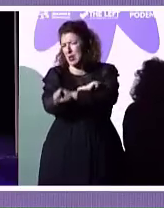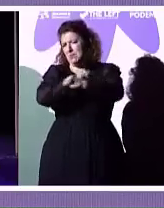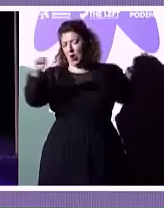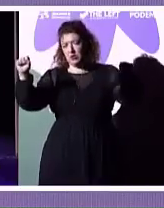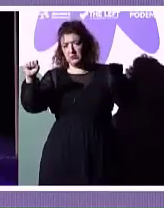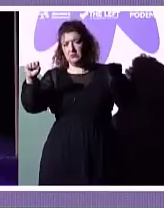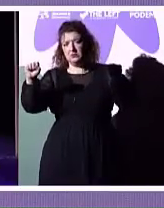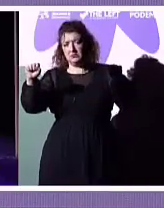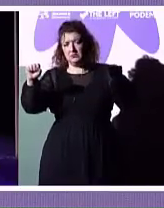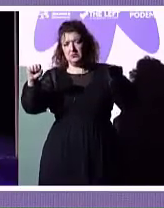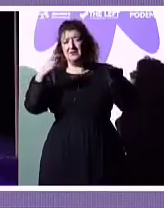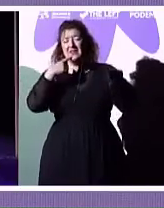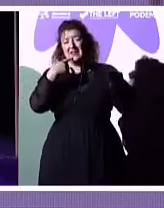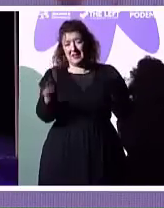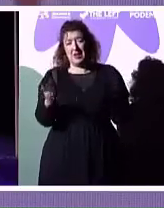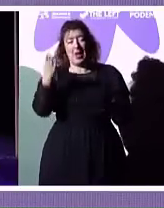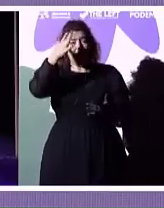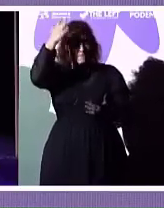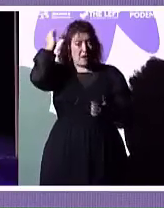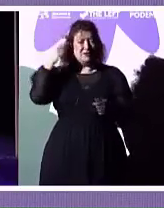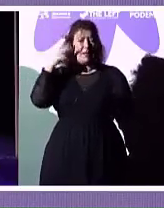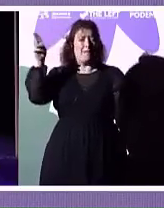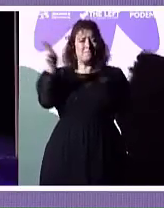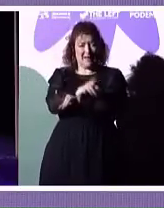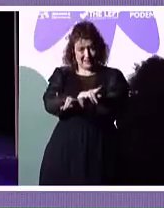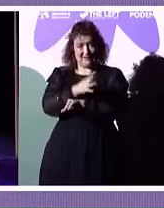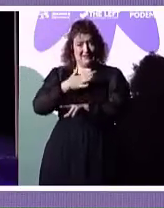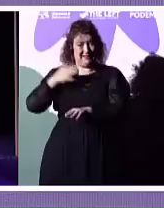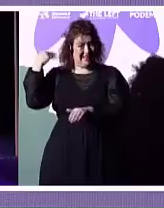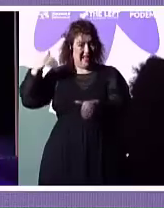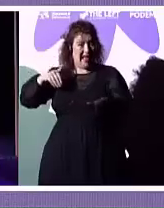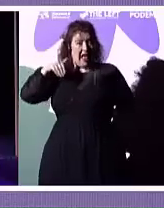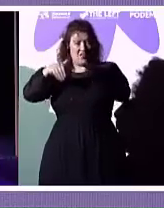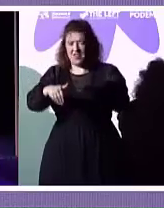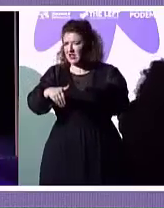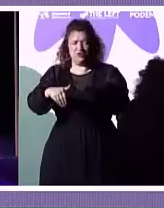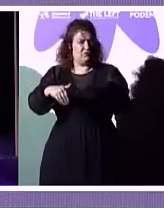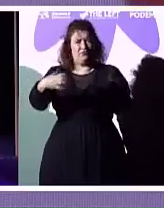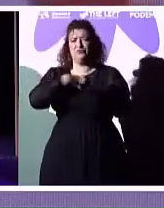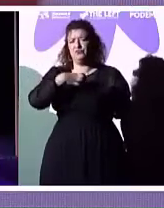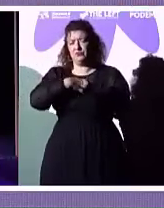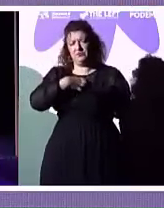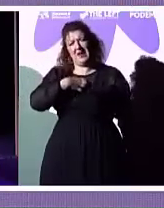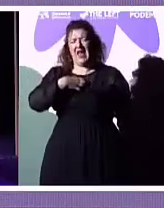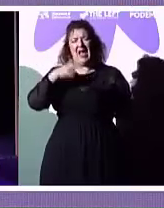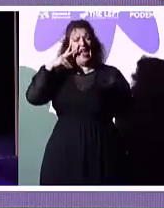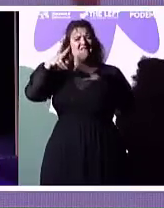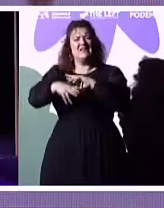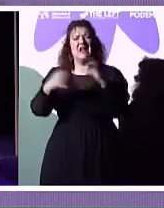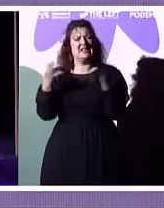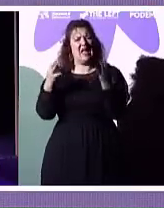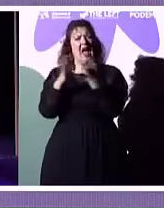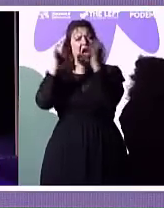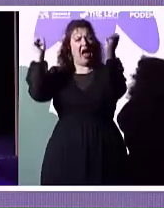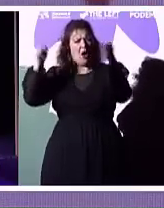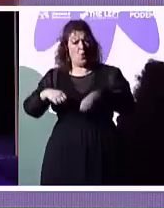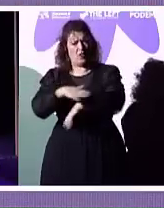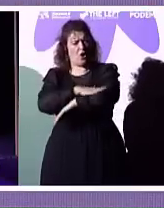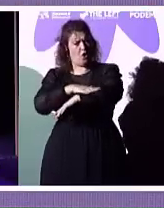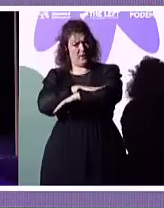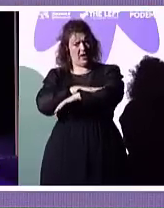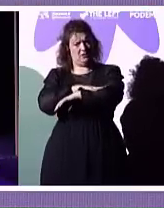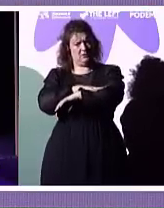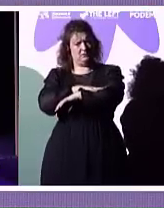llegaron a vetar a Pablo Iglesias nuestro candidato para intentar impedir un acuerdo de gobierno